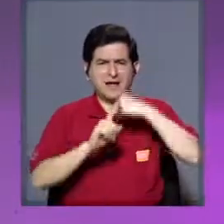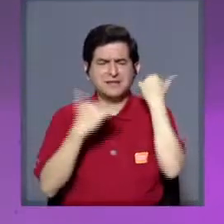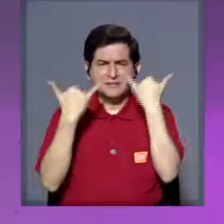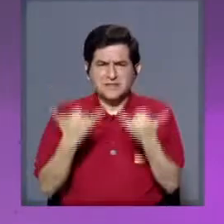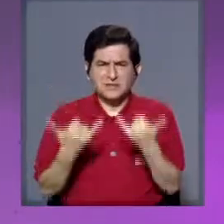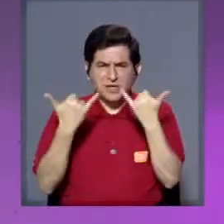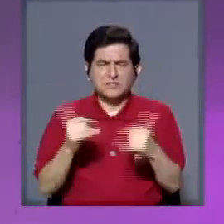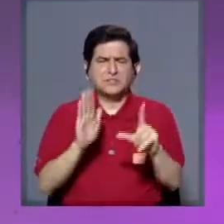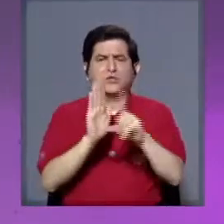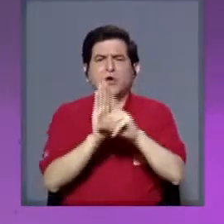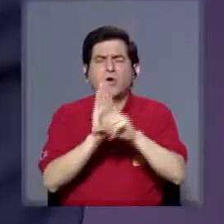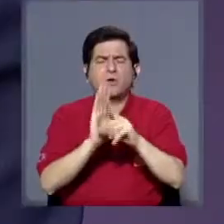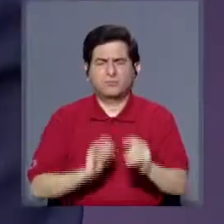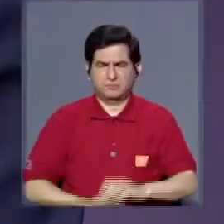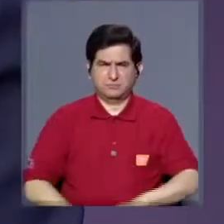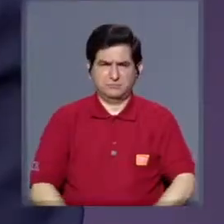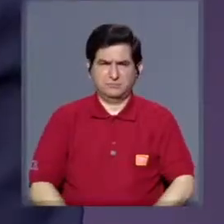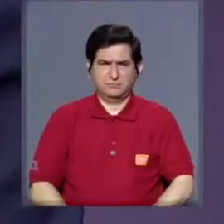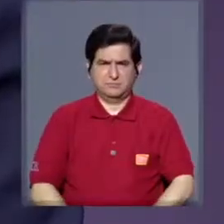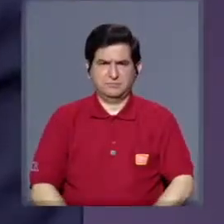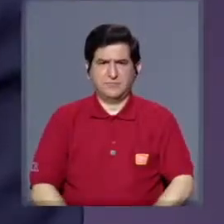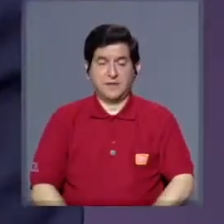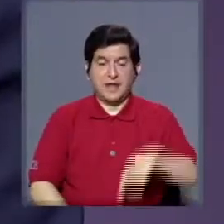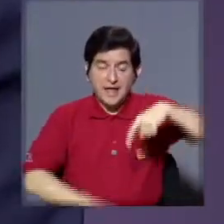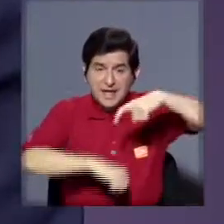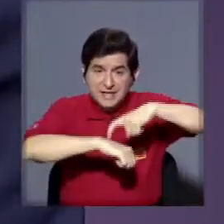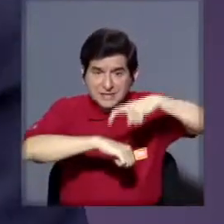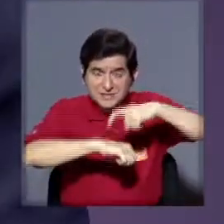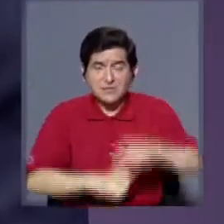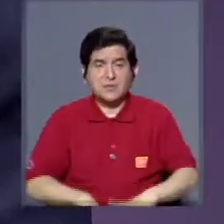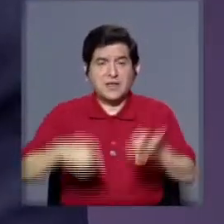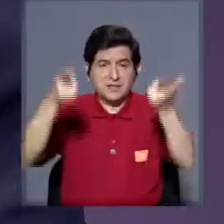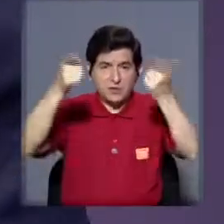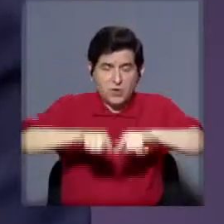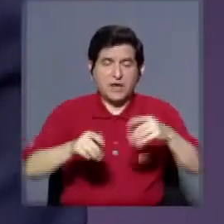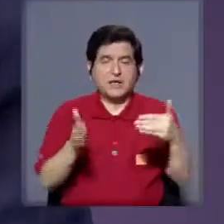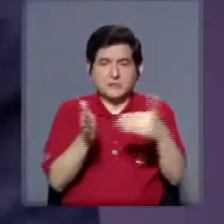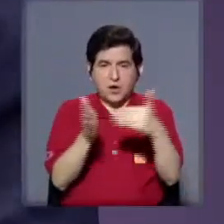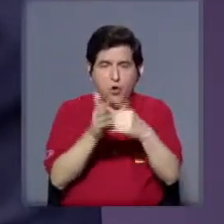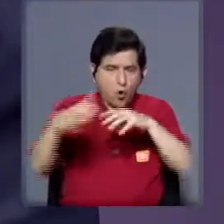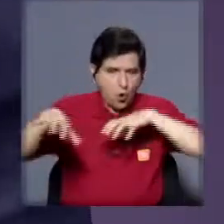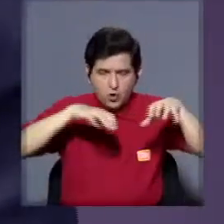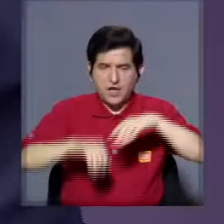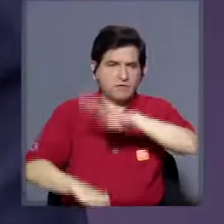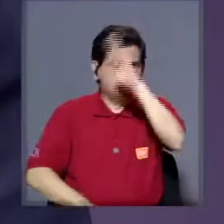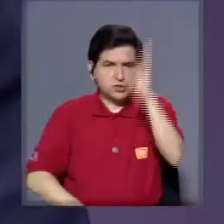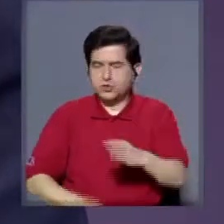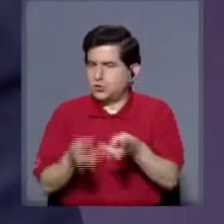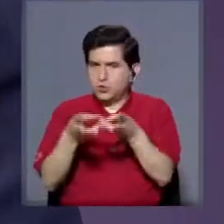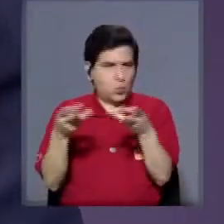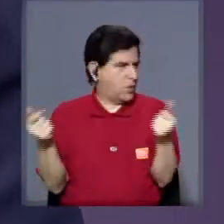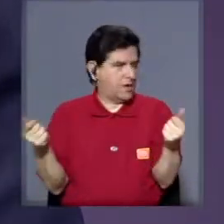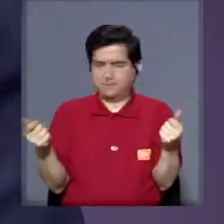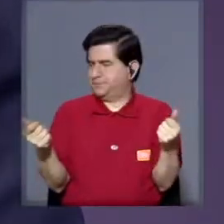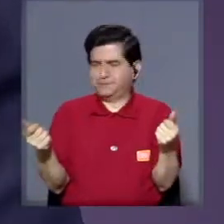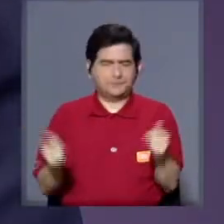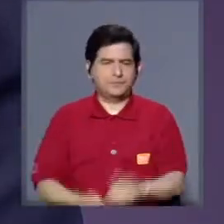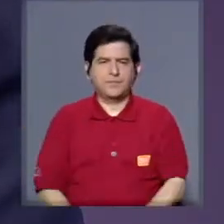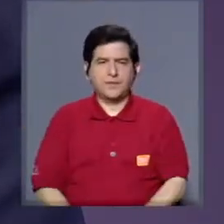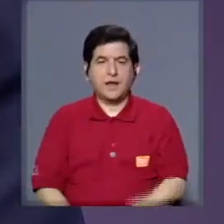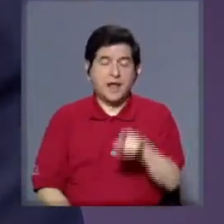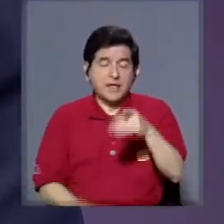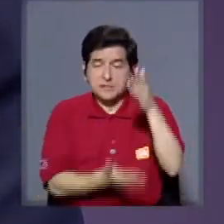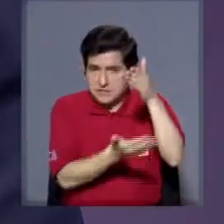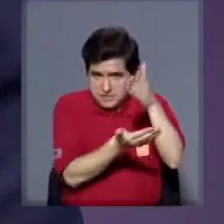encuentra legalmente ahora bueno en este momento el caso digamos se reactivó nunca desapareció estuvo en